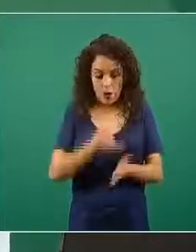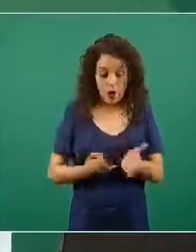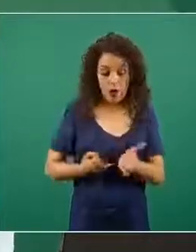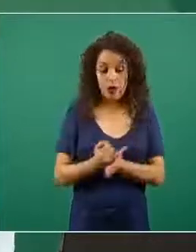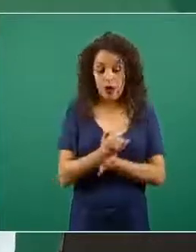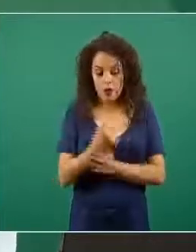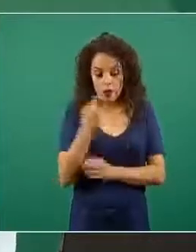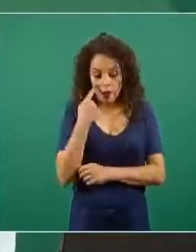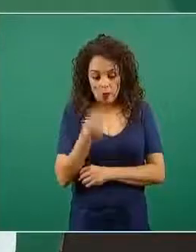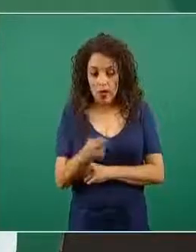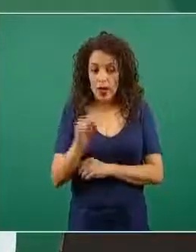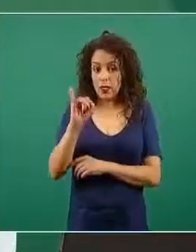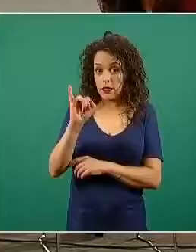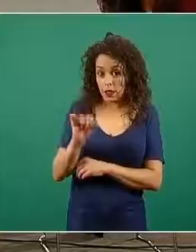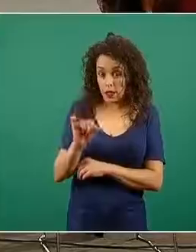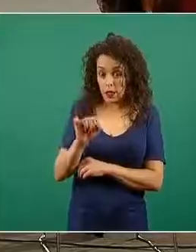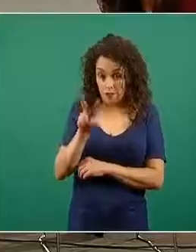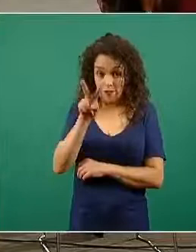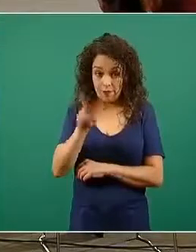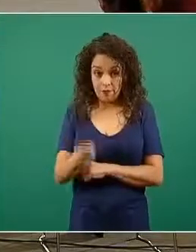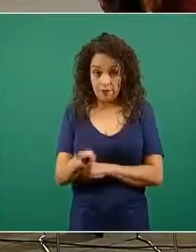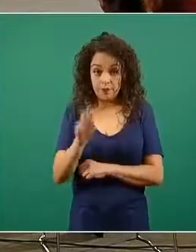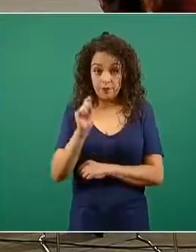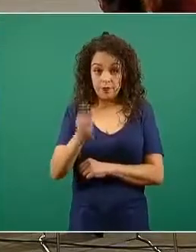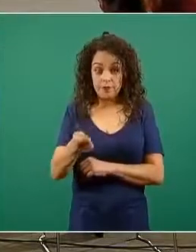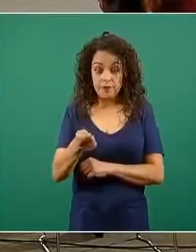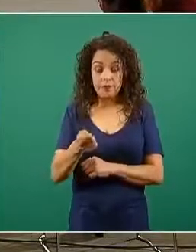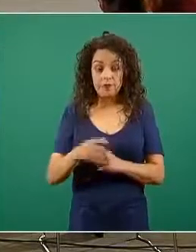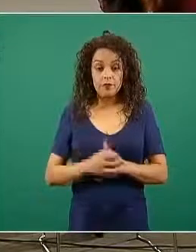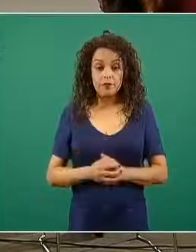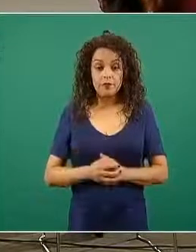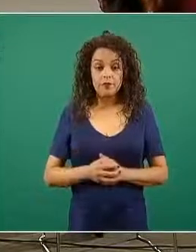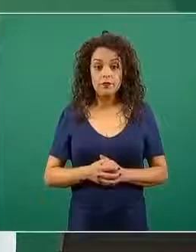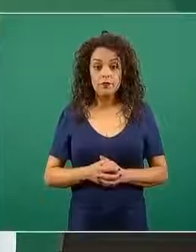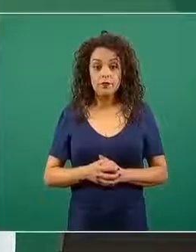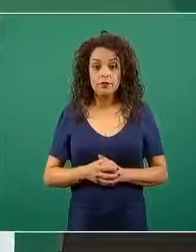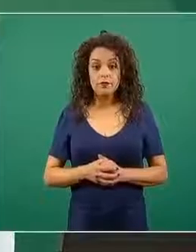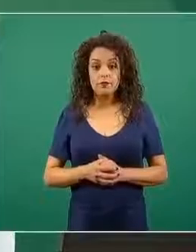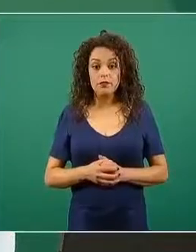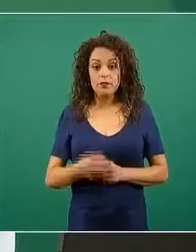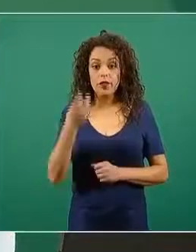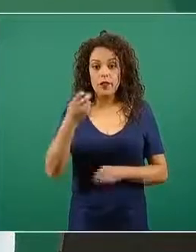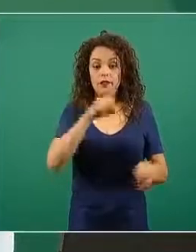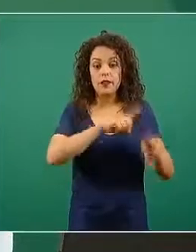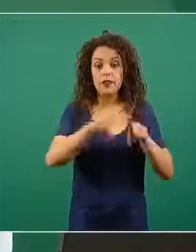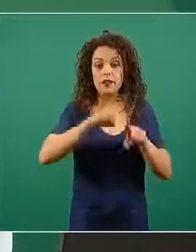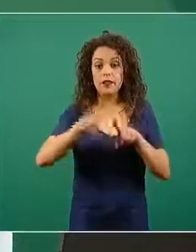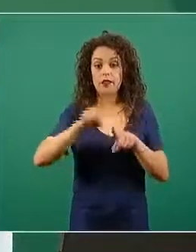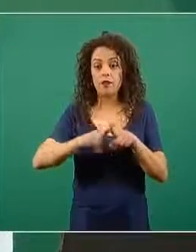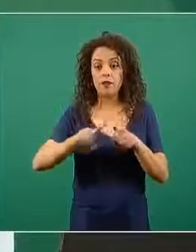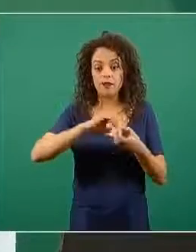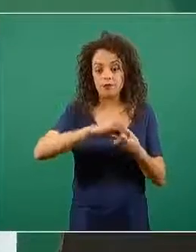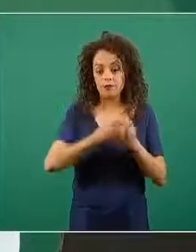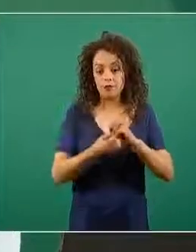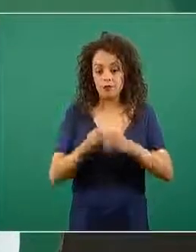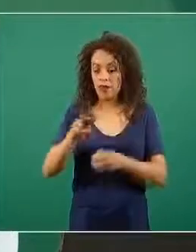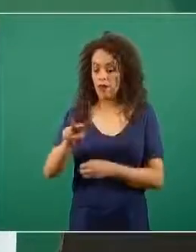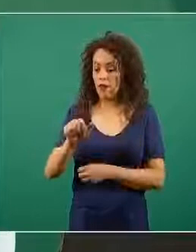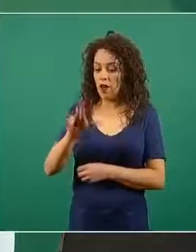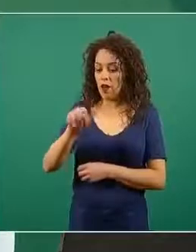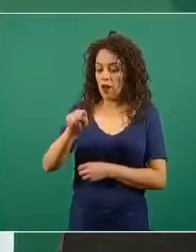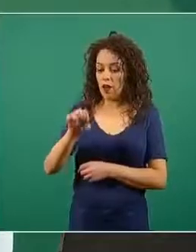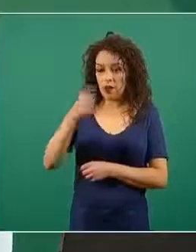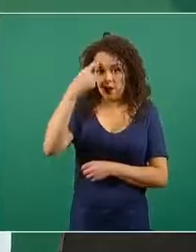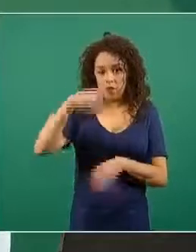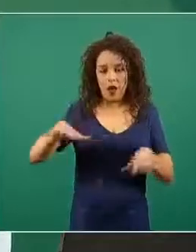si ciertamente se tratan de casos de estas diferentes variantes o